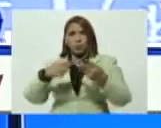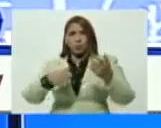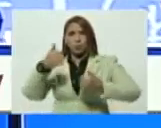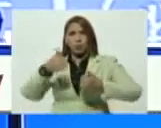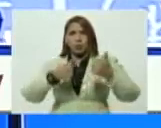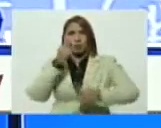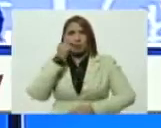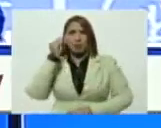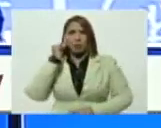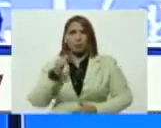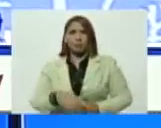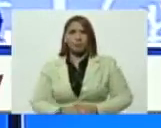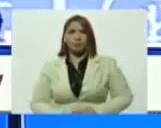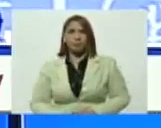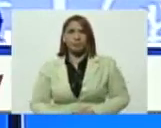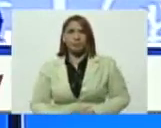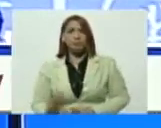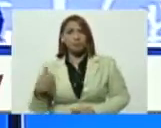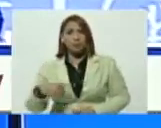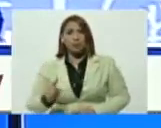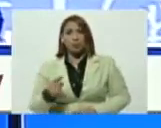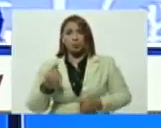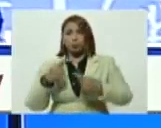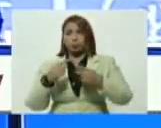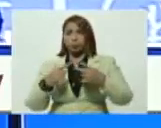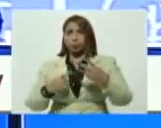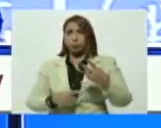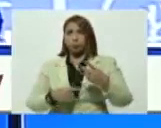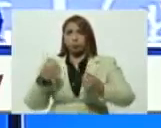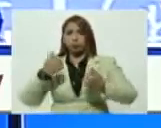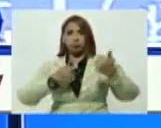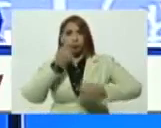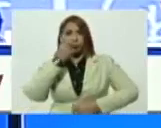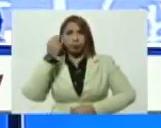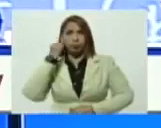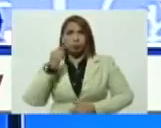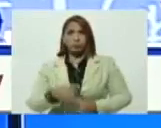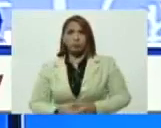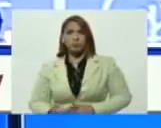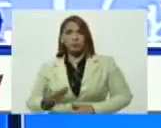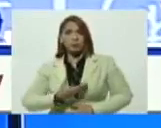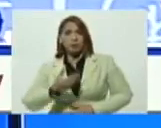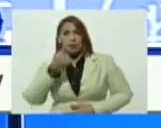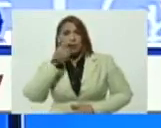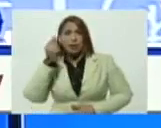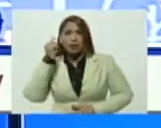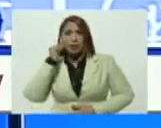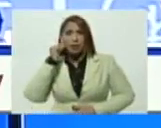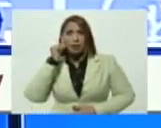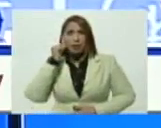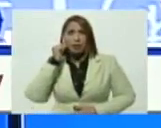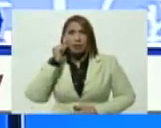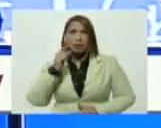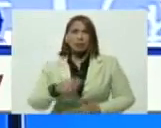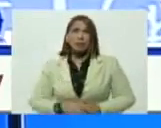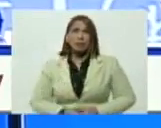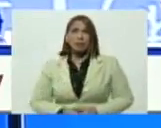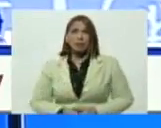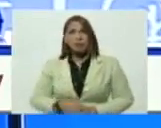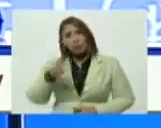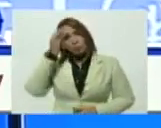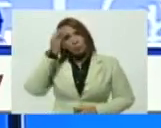candidatos. Si tenemos aquí otros candidatos y candidatas, alcaldes, alcaldesas,